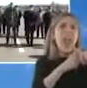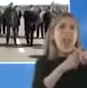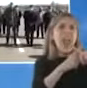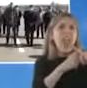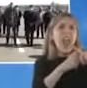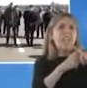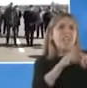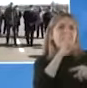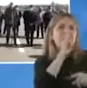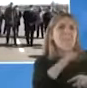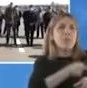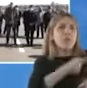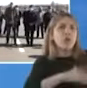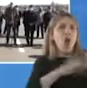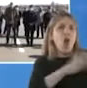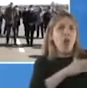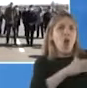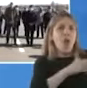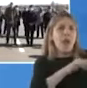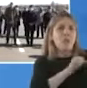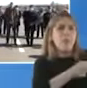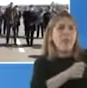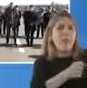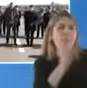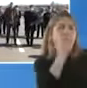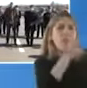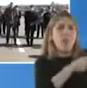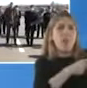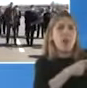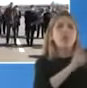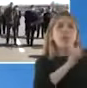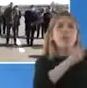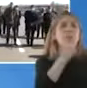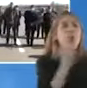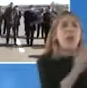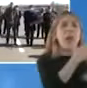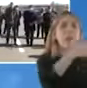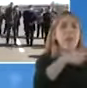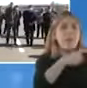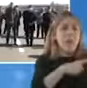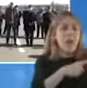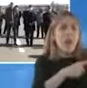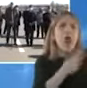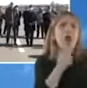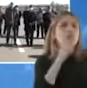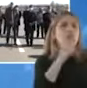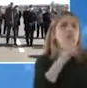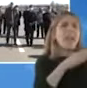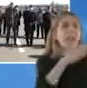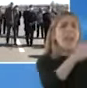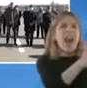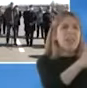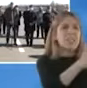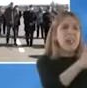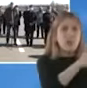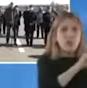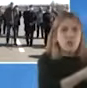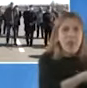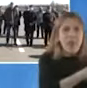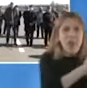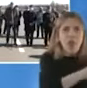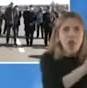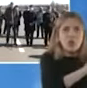obras, el que firmó los contratos de la PPP, el que dejó sin terminar 11.000 viviendas que yo terminé entregando.